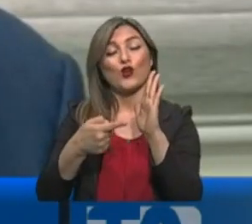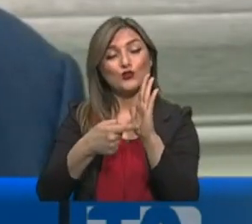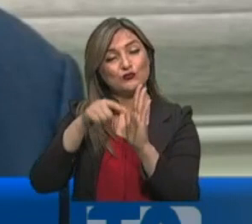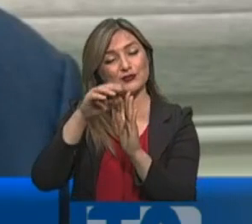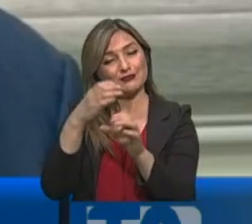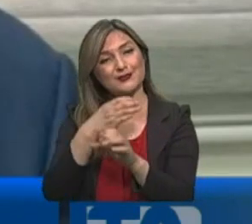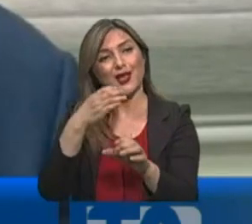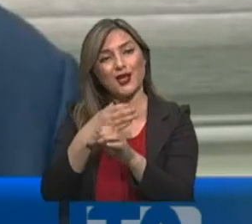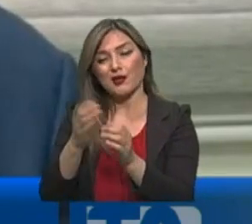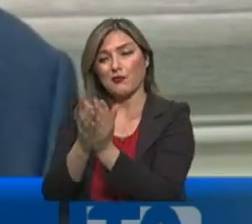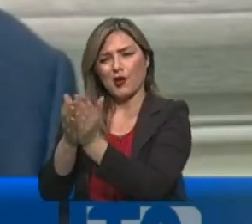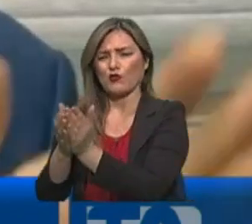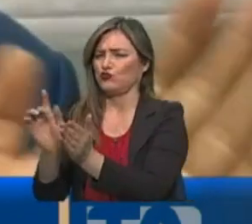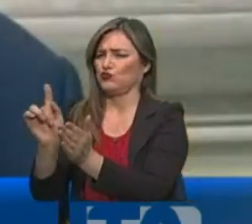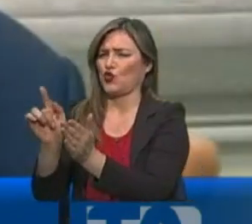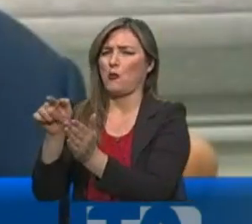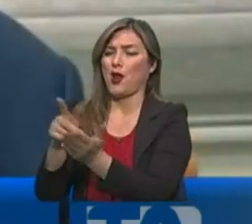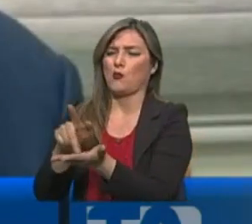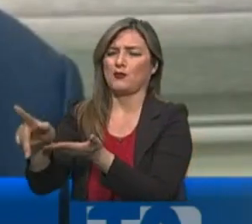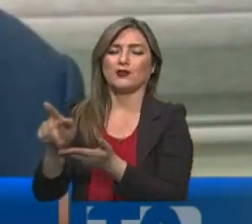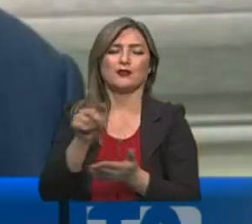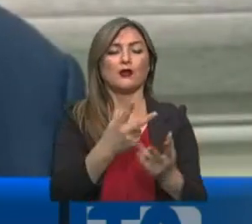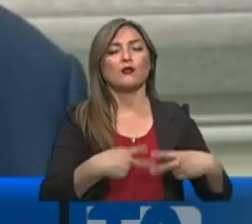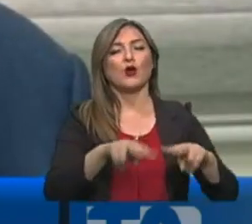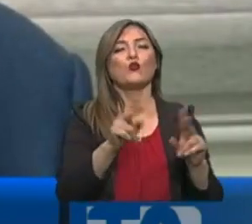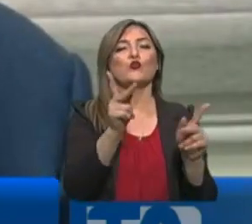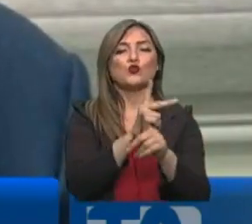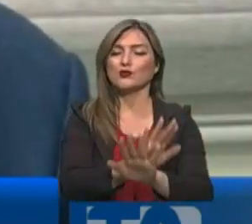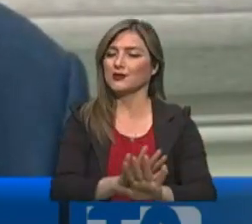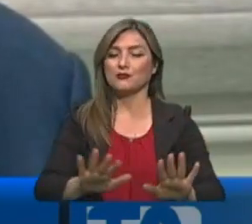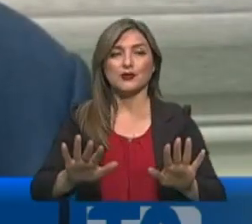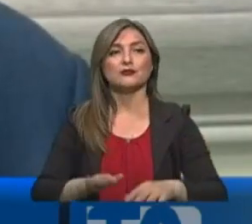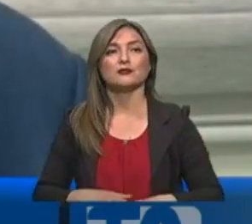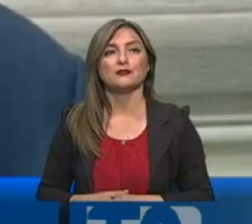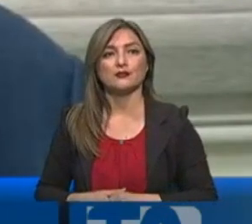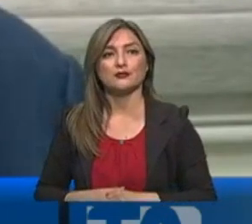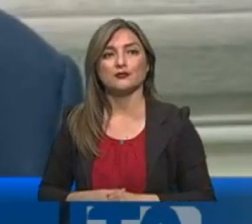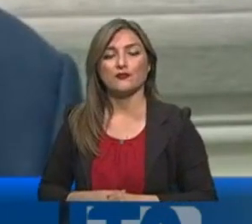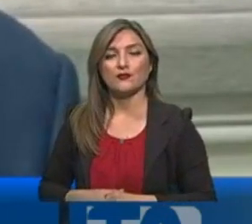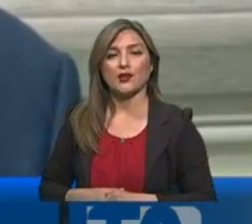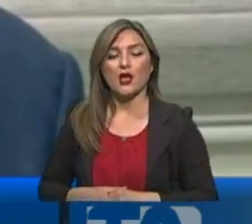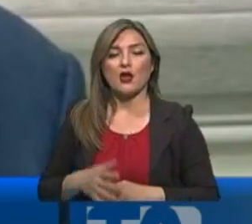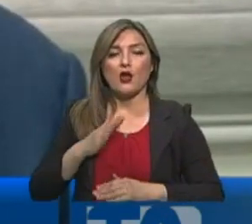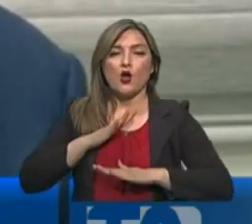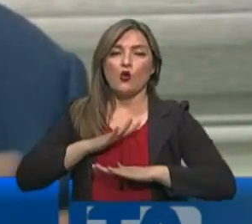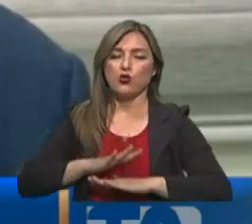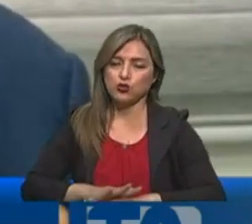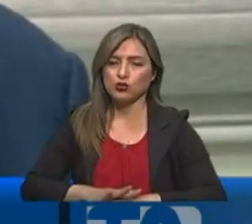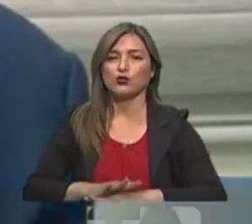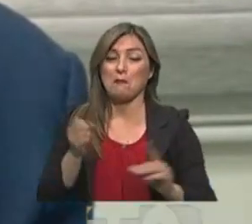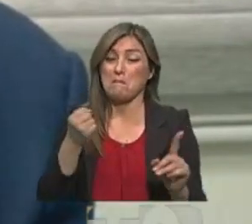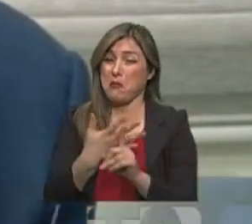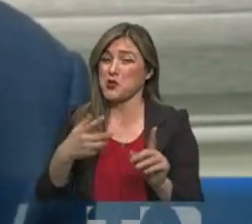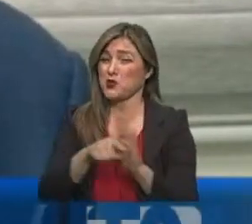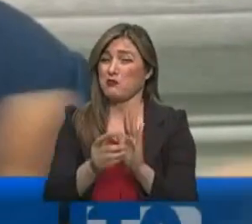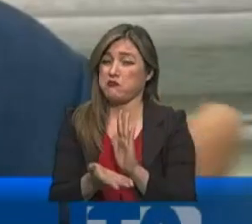del flete, sino solamente del costo de la mercadería. De esa manera, pues, se puede alivianar un poco el impacto